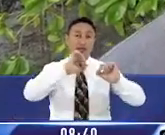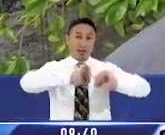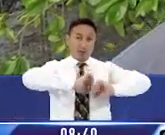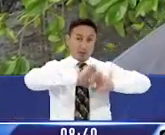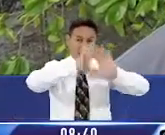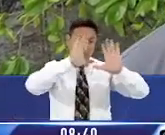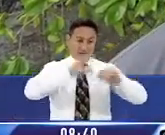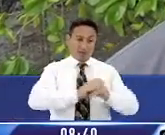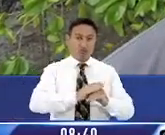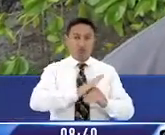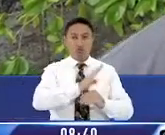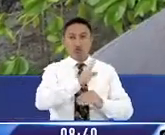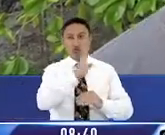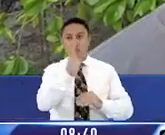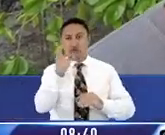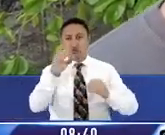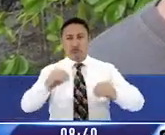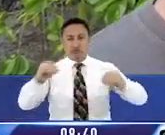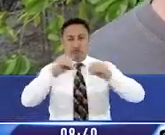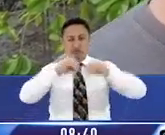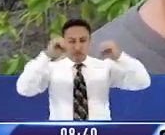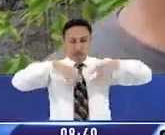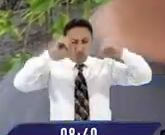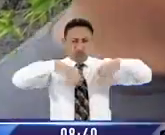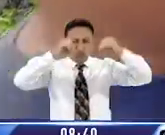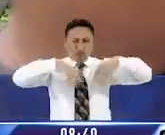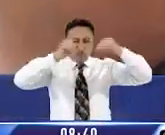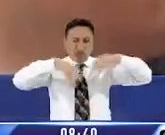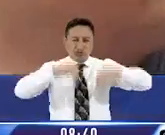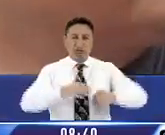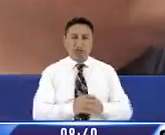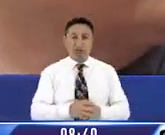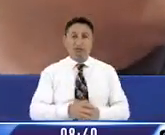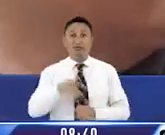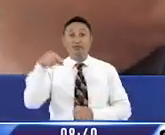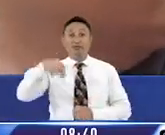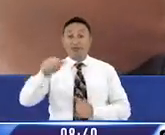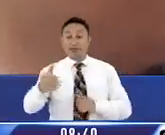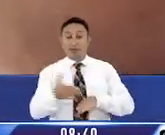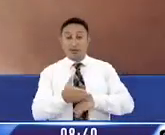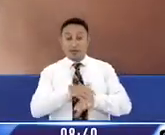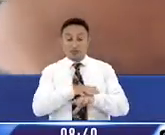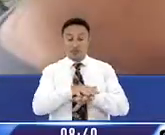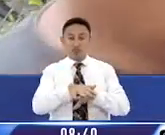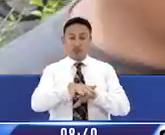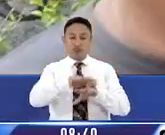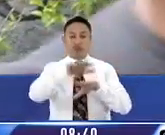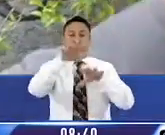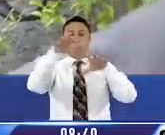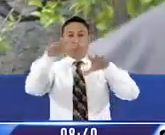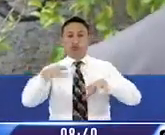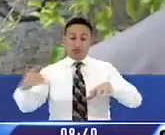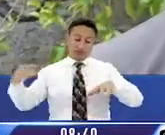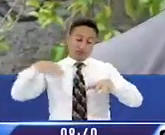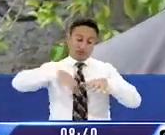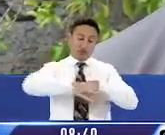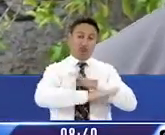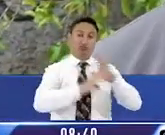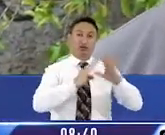cada vez fue haciendo más fuerte, hizo que el río que pasa aquí atrás se desborde e inundara estas casas que están